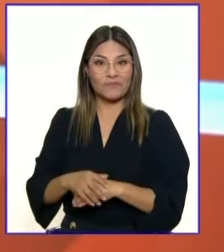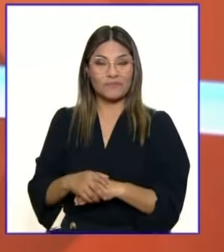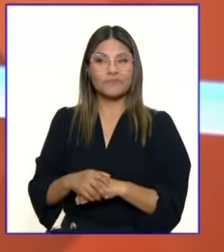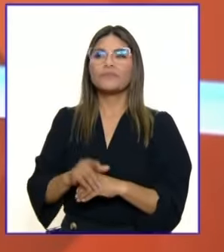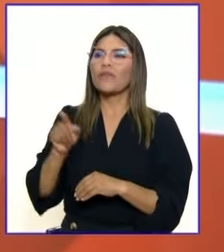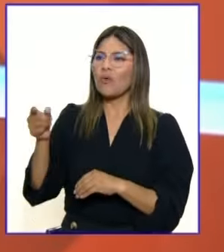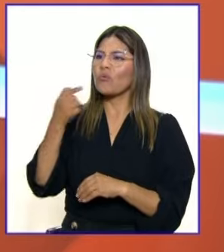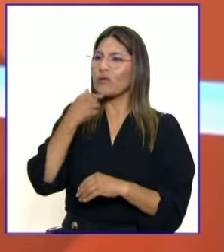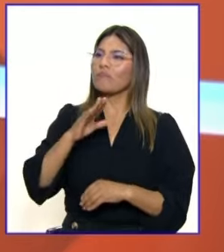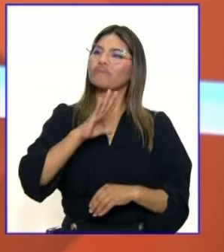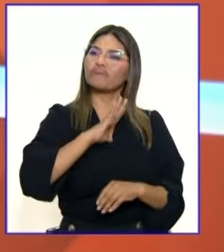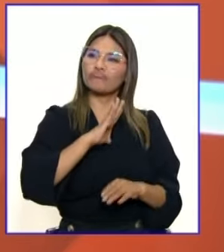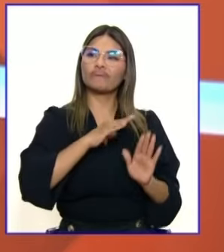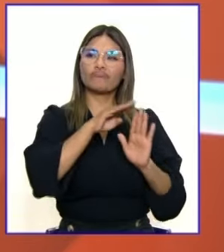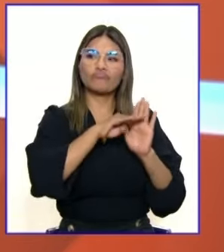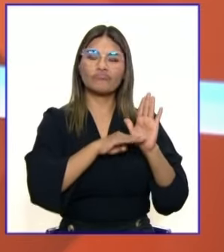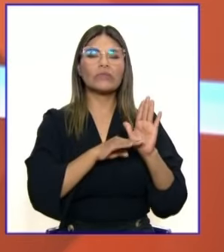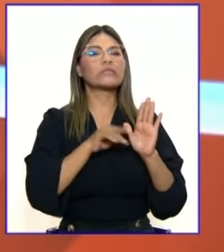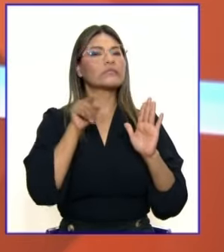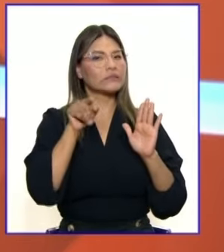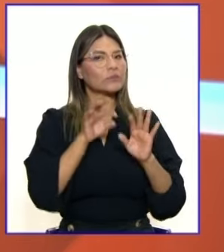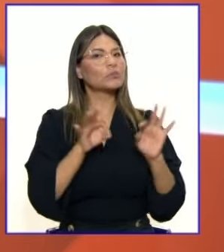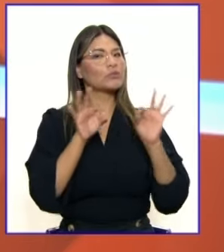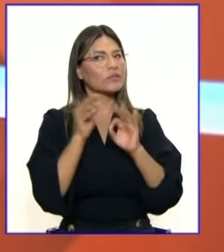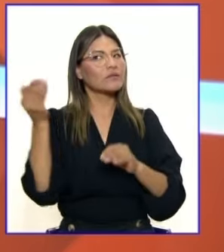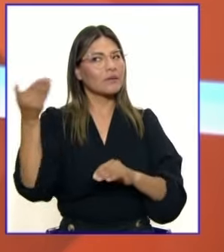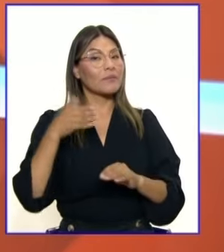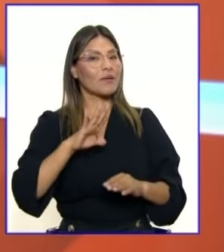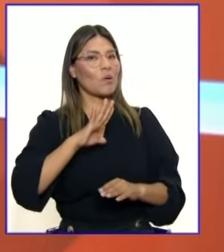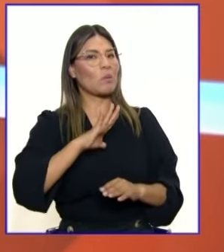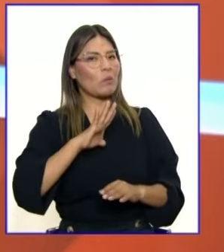bien es cierto, algunas reglas son muy específicas,